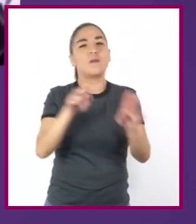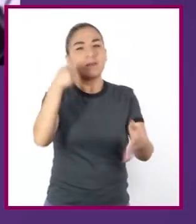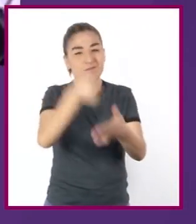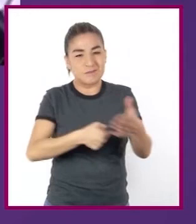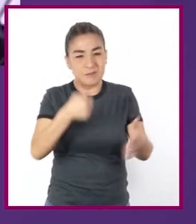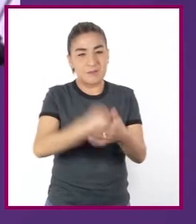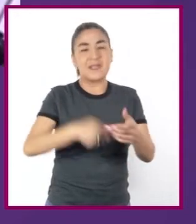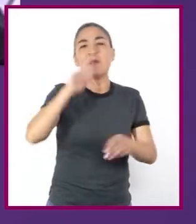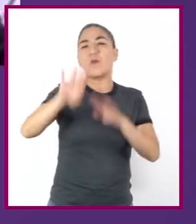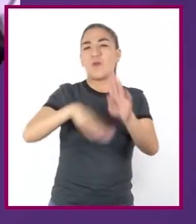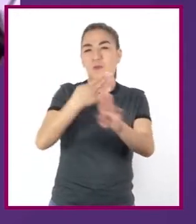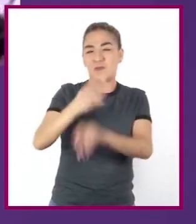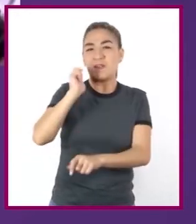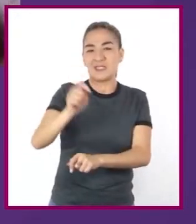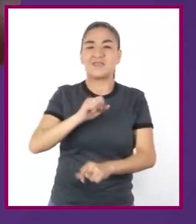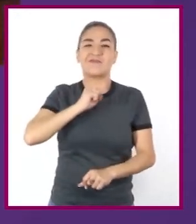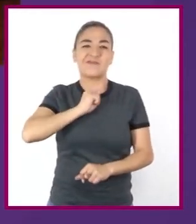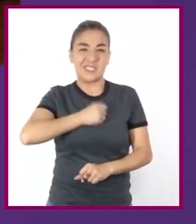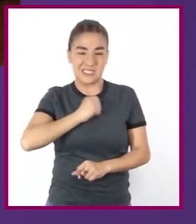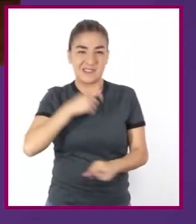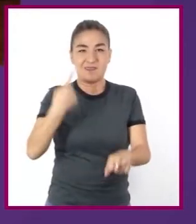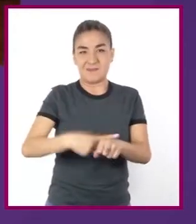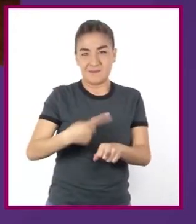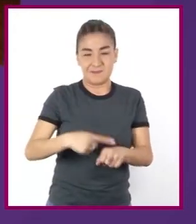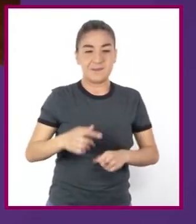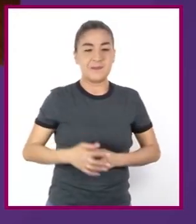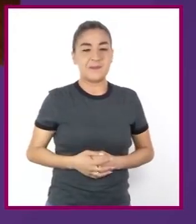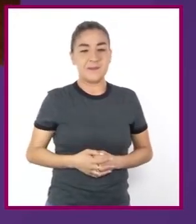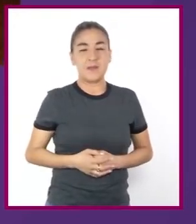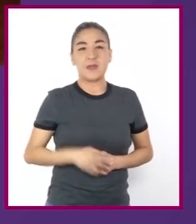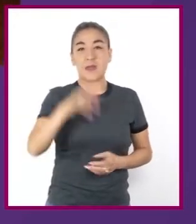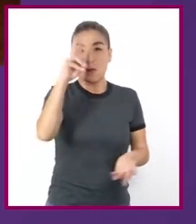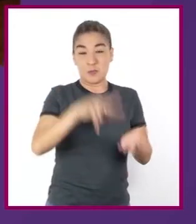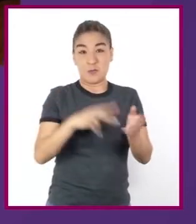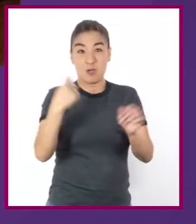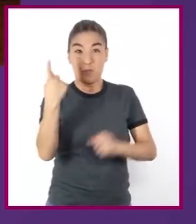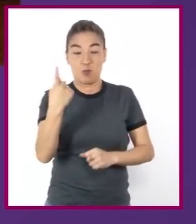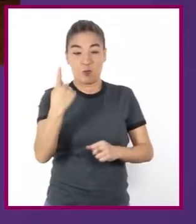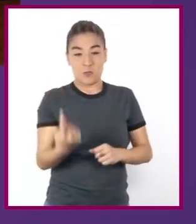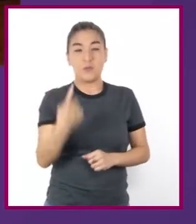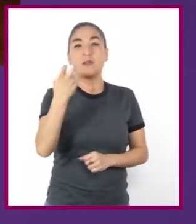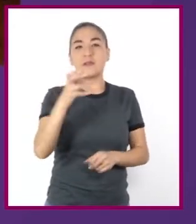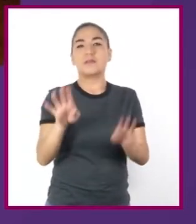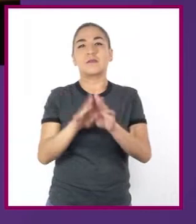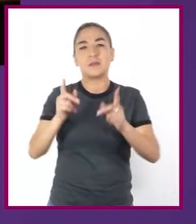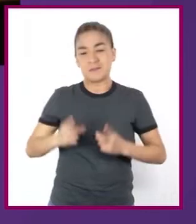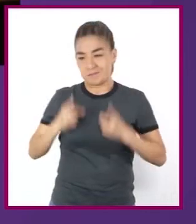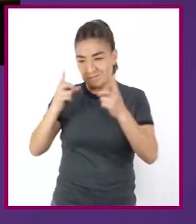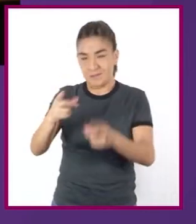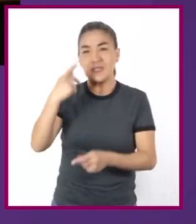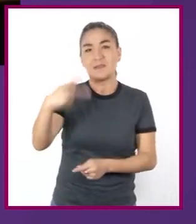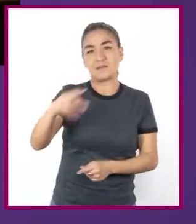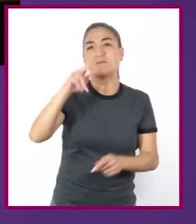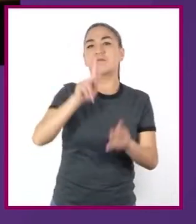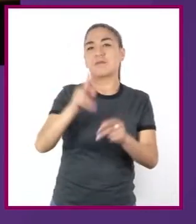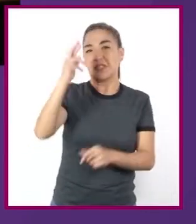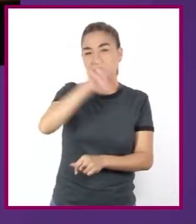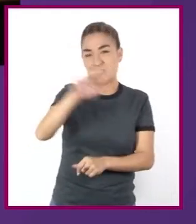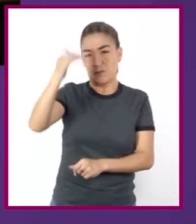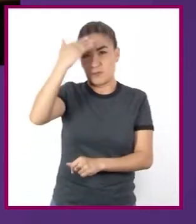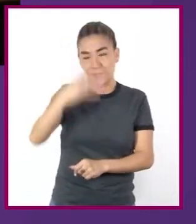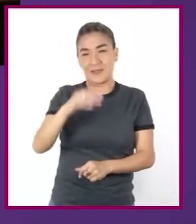contra enfermedades como el SIDA. En el 2001 le fue concedido el Premio Nobel de la Paz.